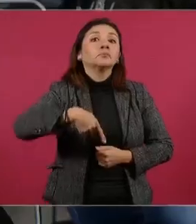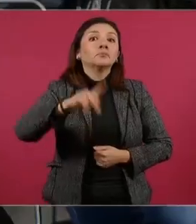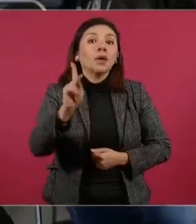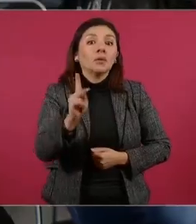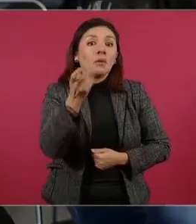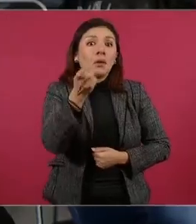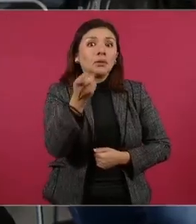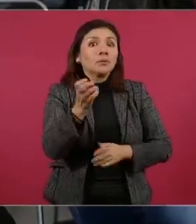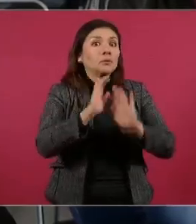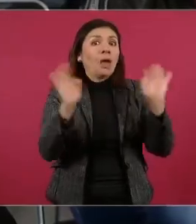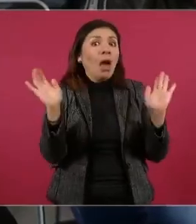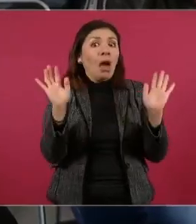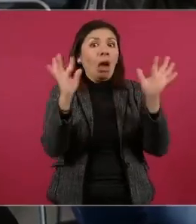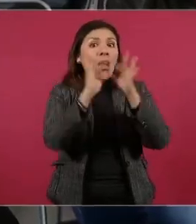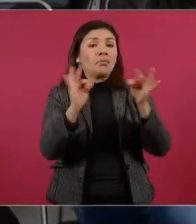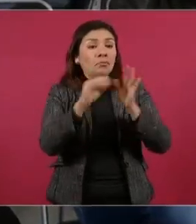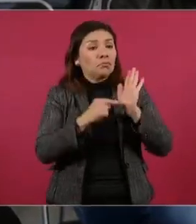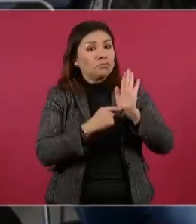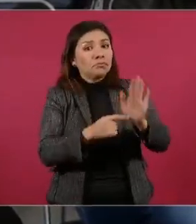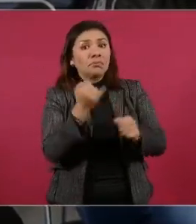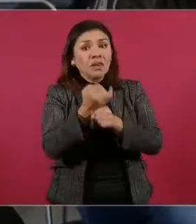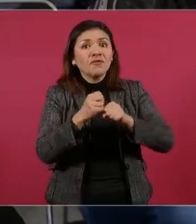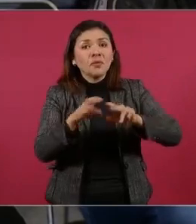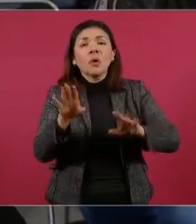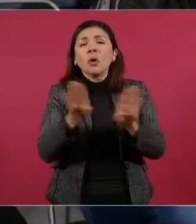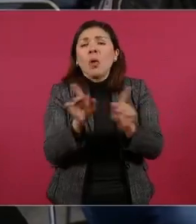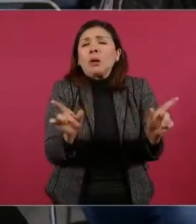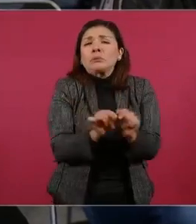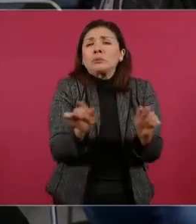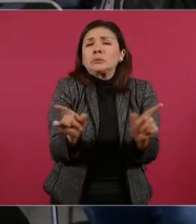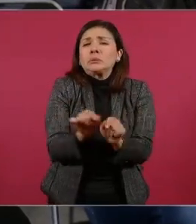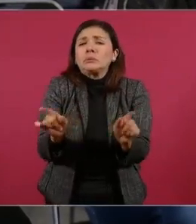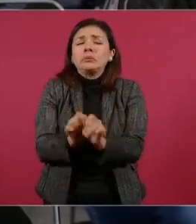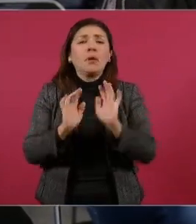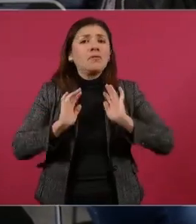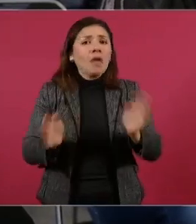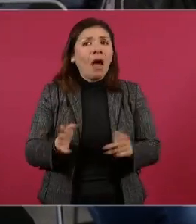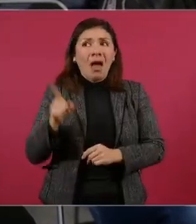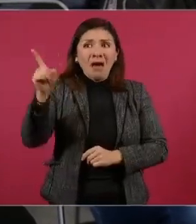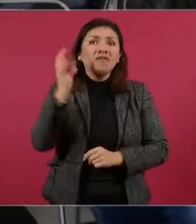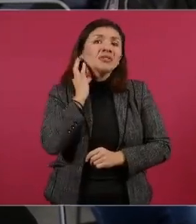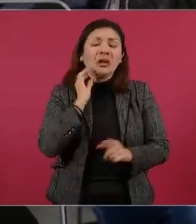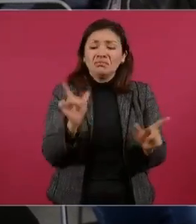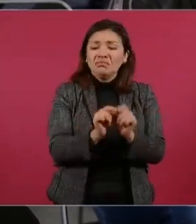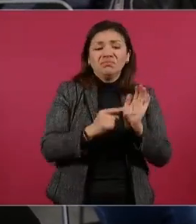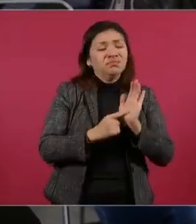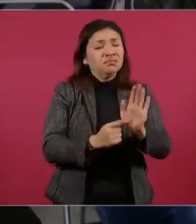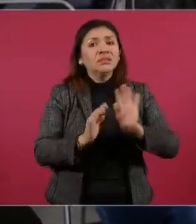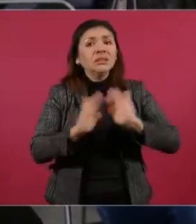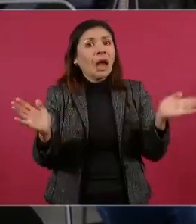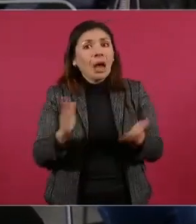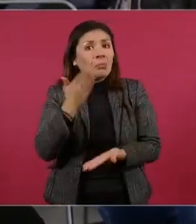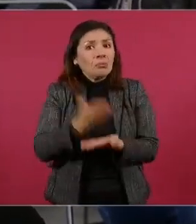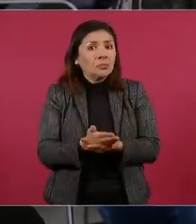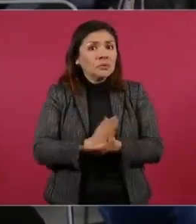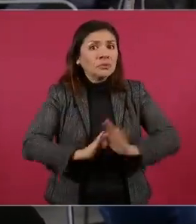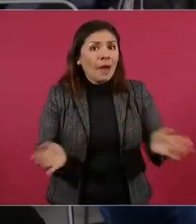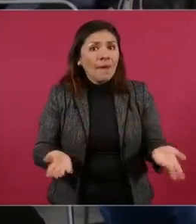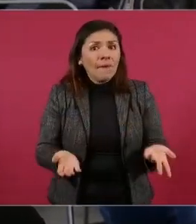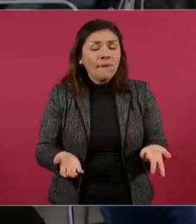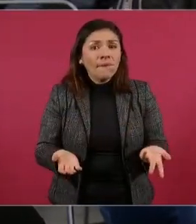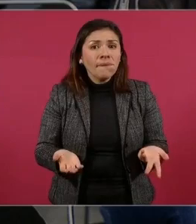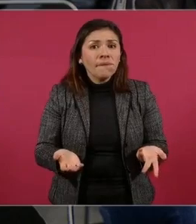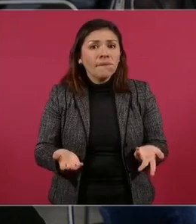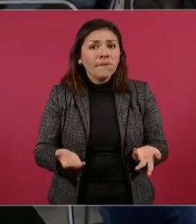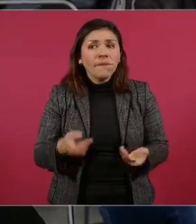no pasa de ahí pues dan a conocer un hecho lo menos que pueden de información la fiscalía y y hasta ahí lo deja O